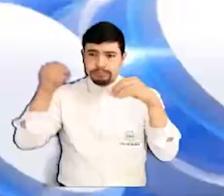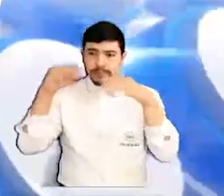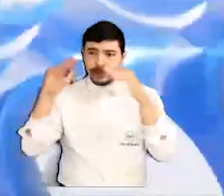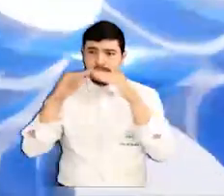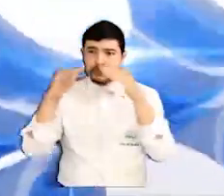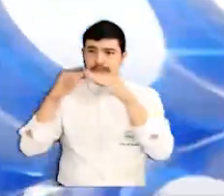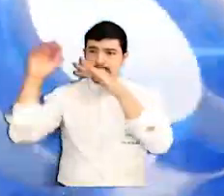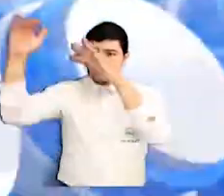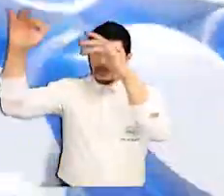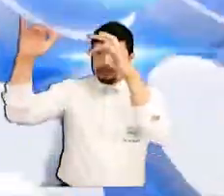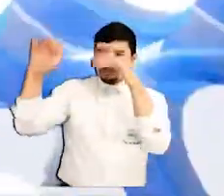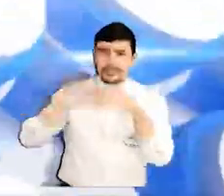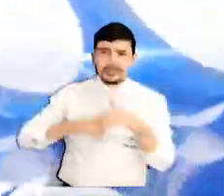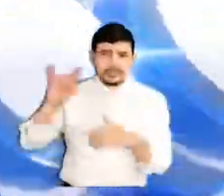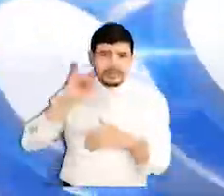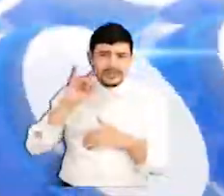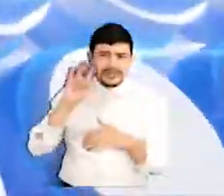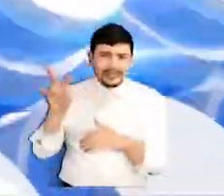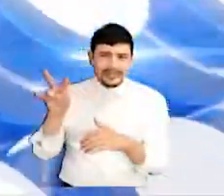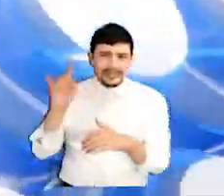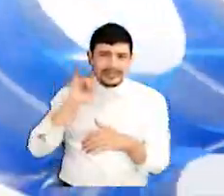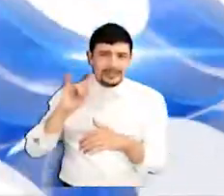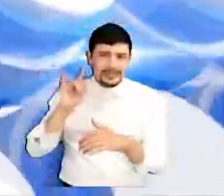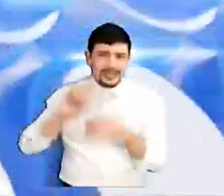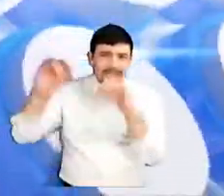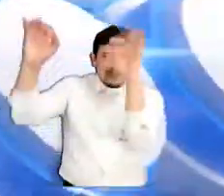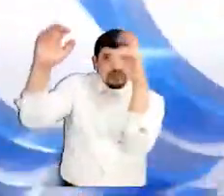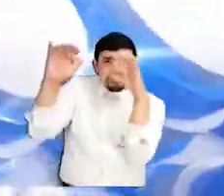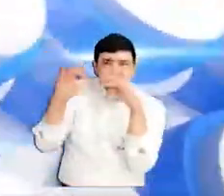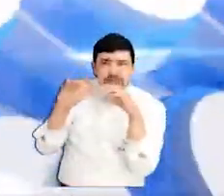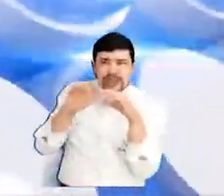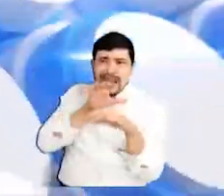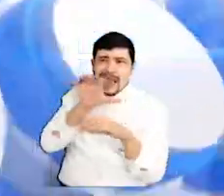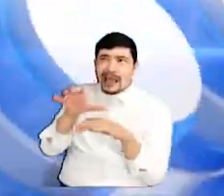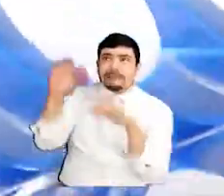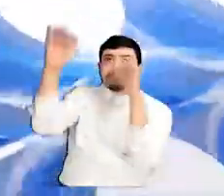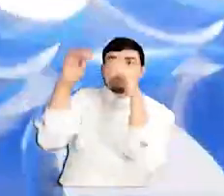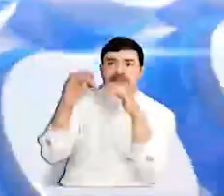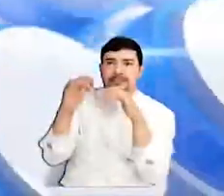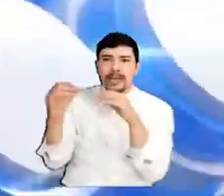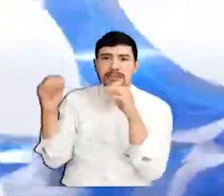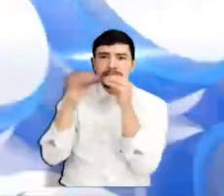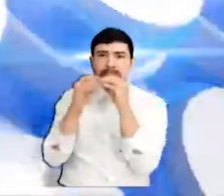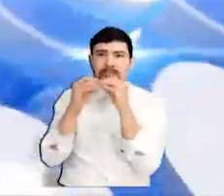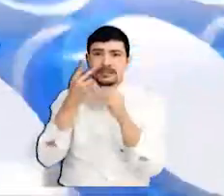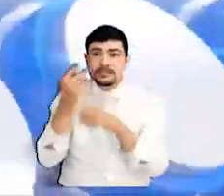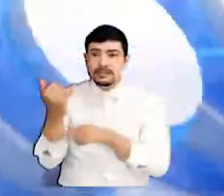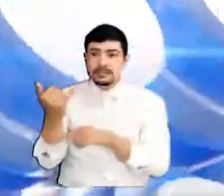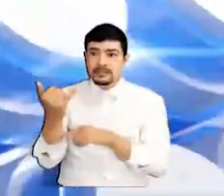Mire, esa casa era una casa de tres pisos. Mira, allá se vino el barranco.